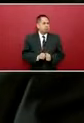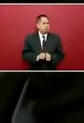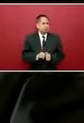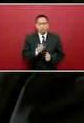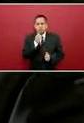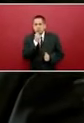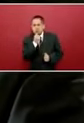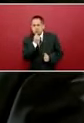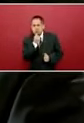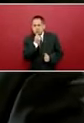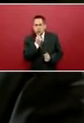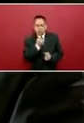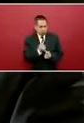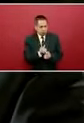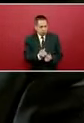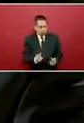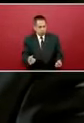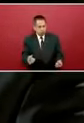niño